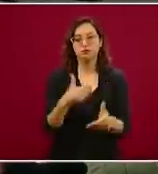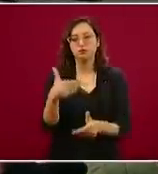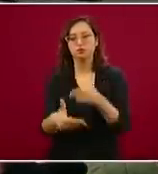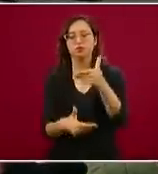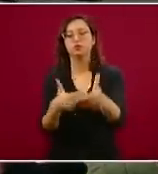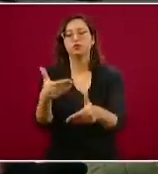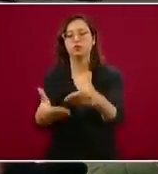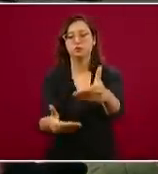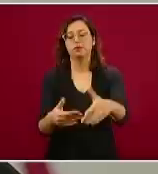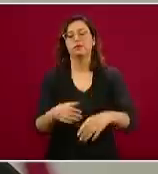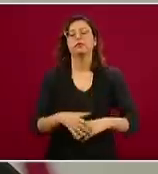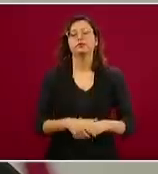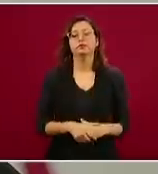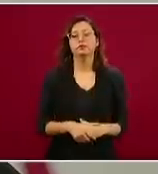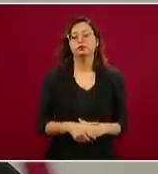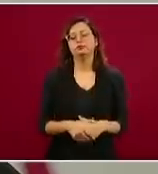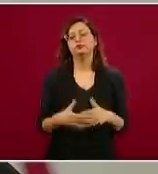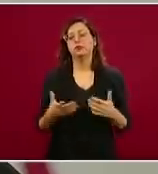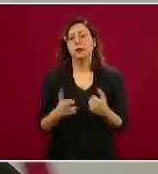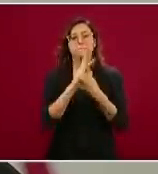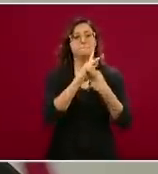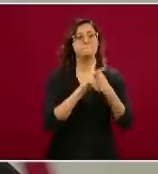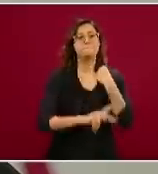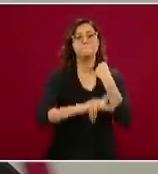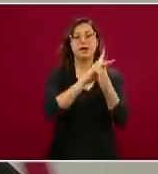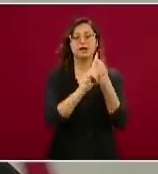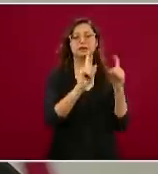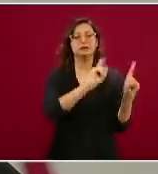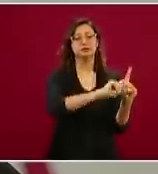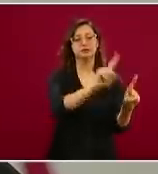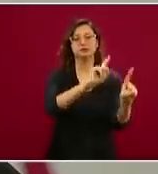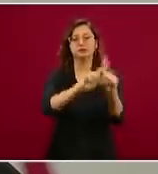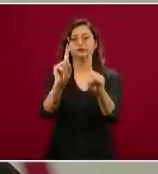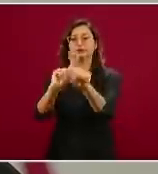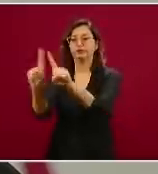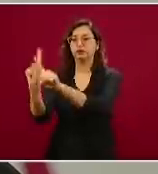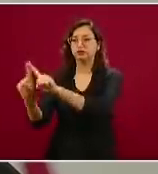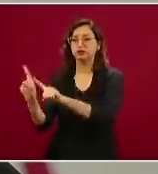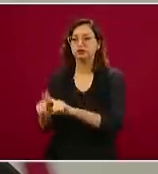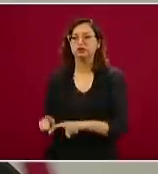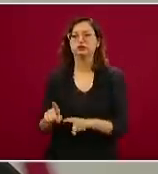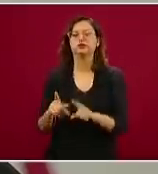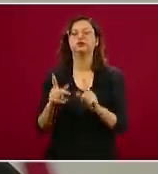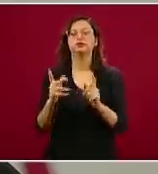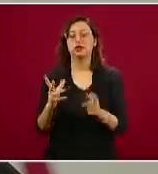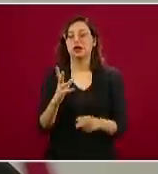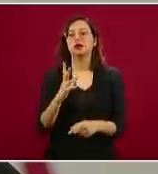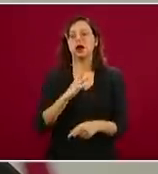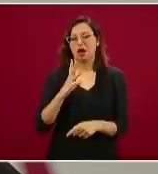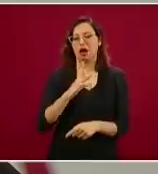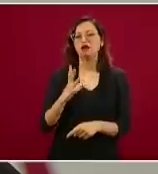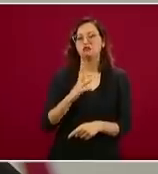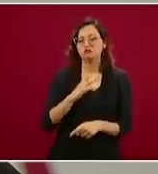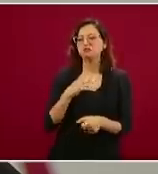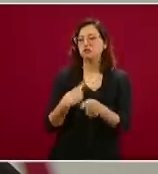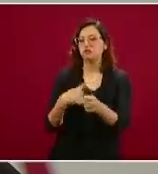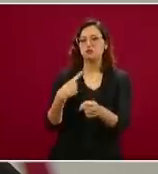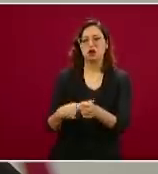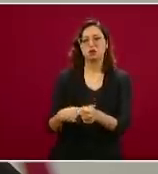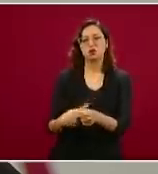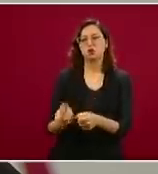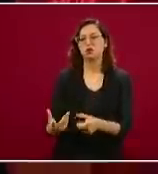lo que vamos a ver es que distintos países tienen ya al menos un caso. Hasta el momento se han